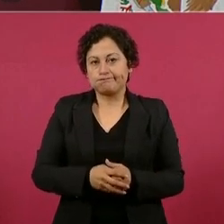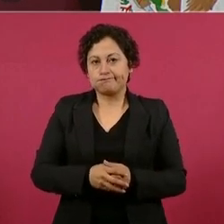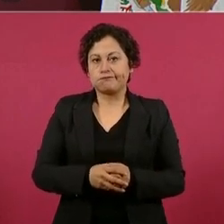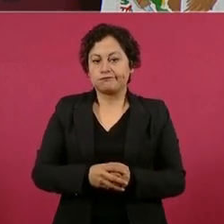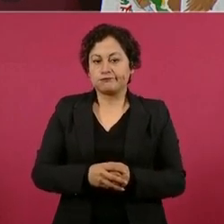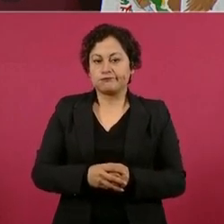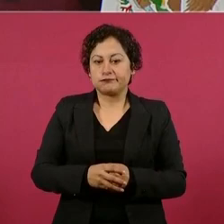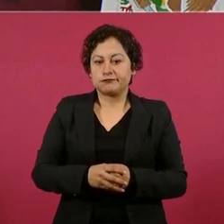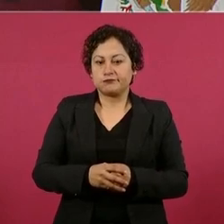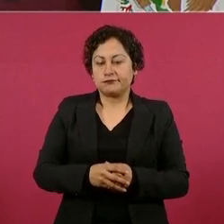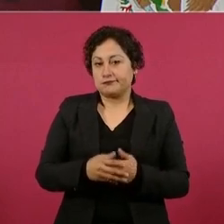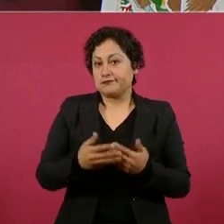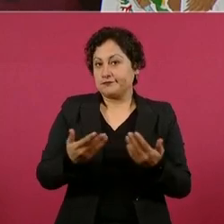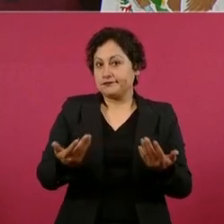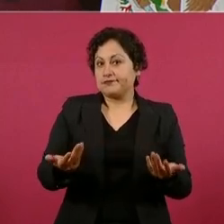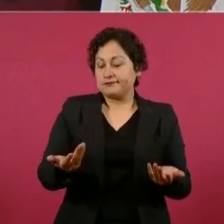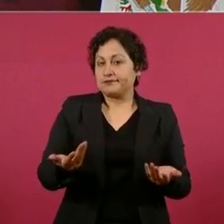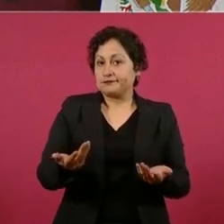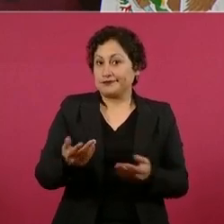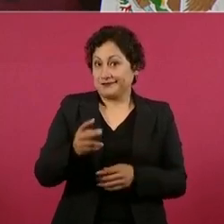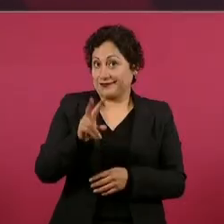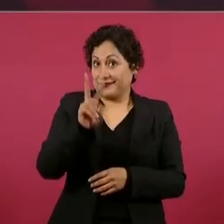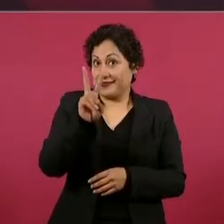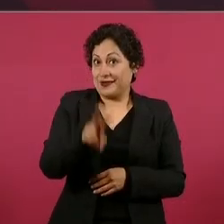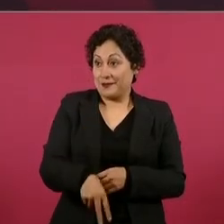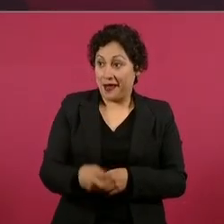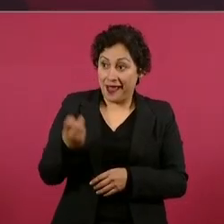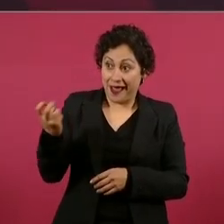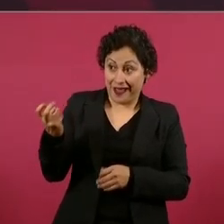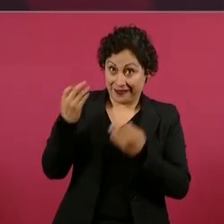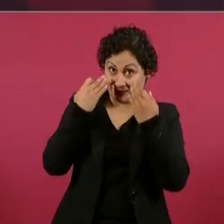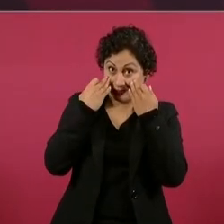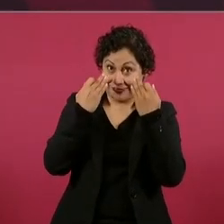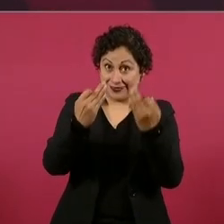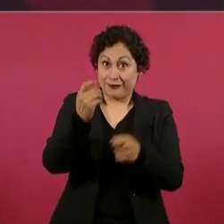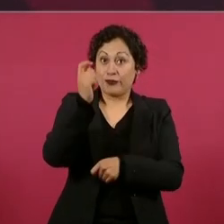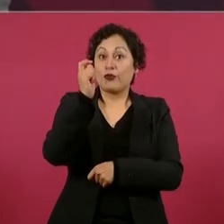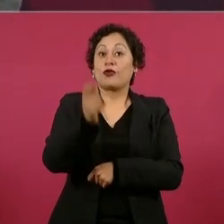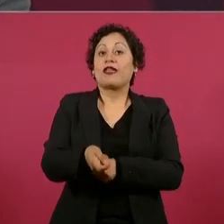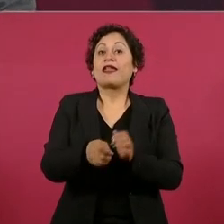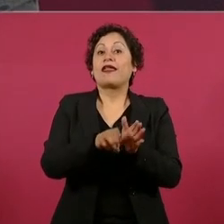los que se entregan por entero a la mentira